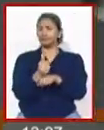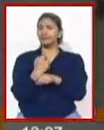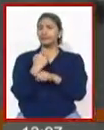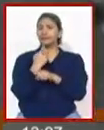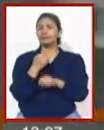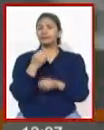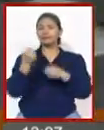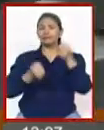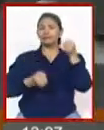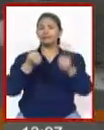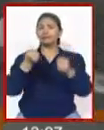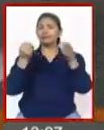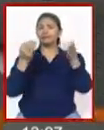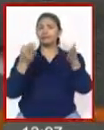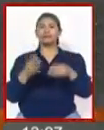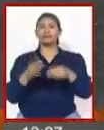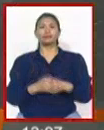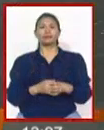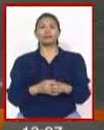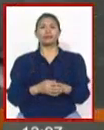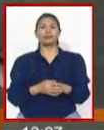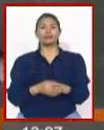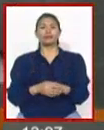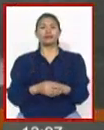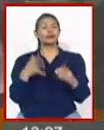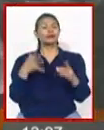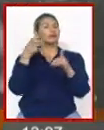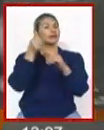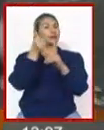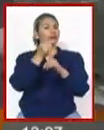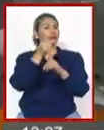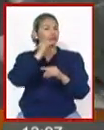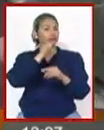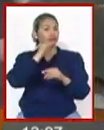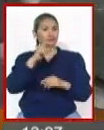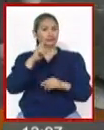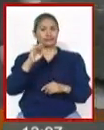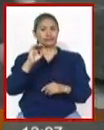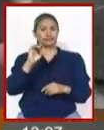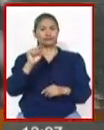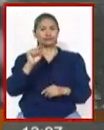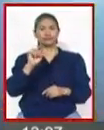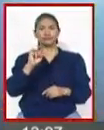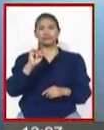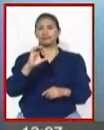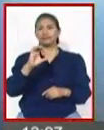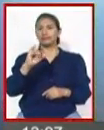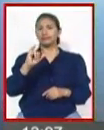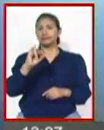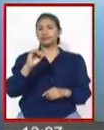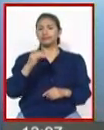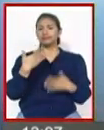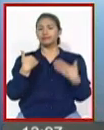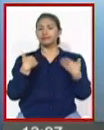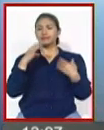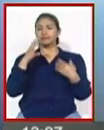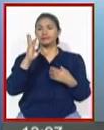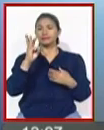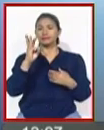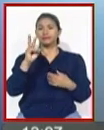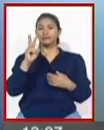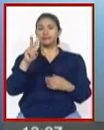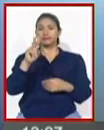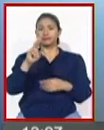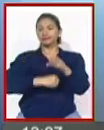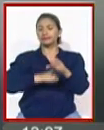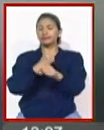de un automóvil ha atropellado a la señora Rocío. la misma que tiene 62 años